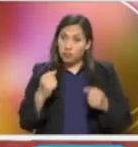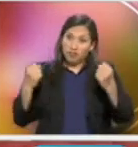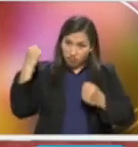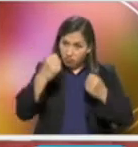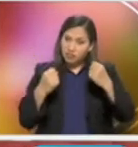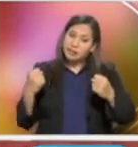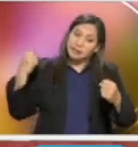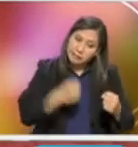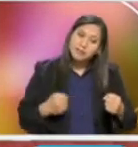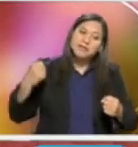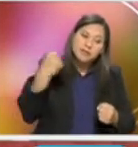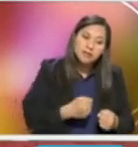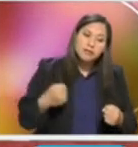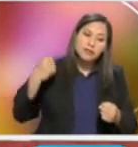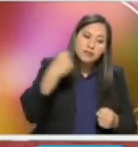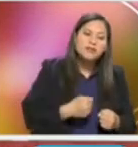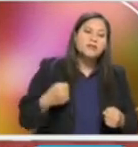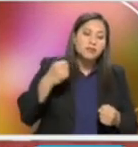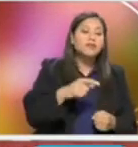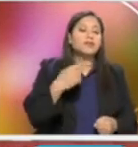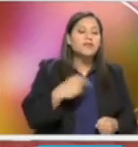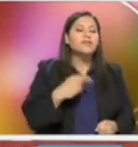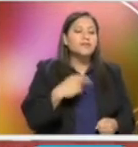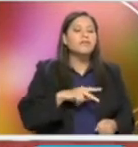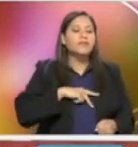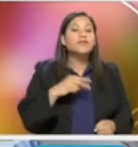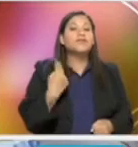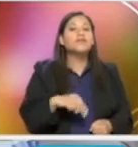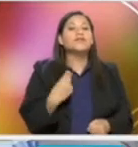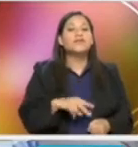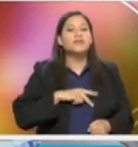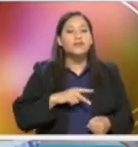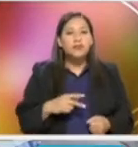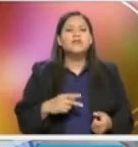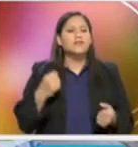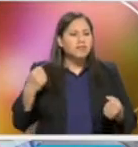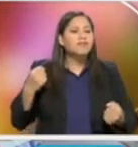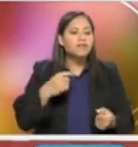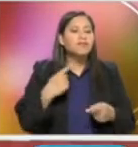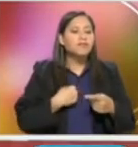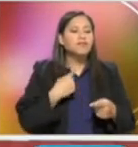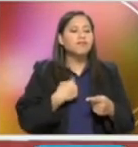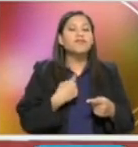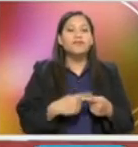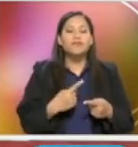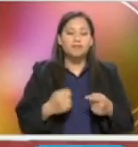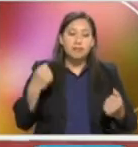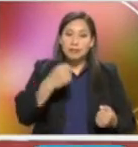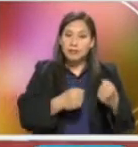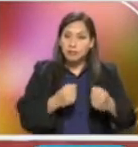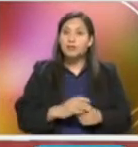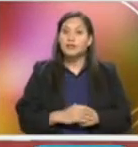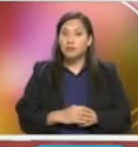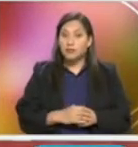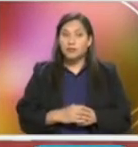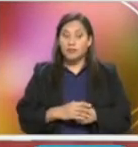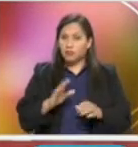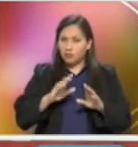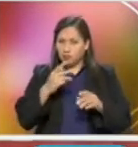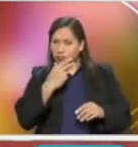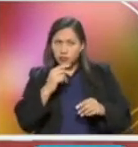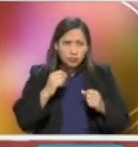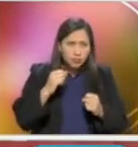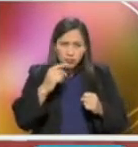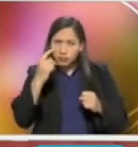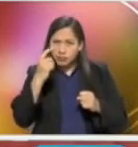le gritaba, what's my name, ahora sí dímelo. Sí, claro. Entonces también se promovía muy bien, era muy gran estratega, o sea,